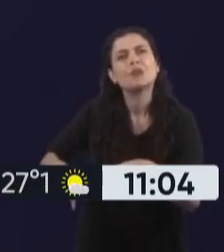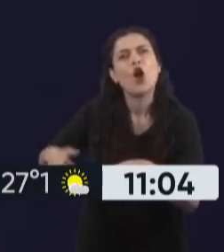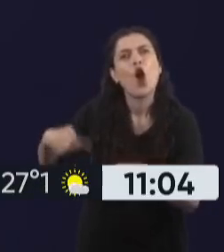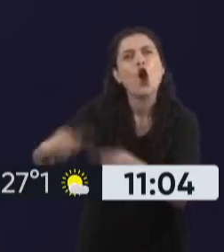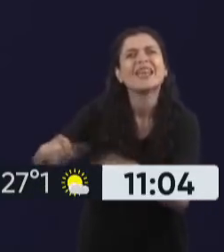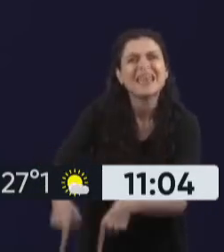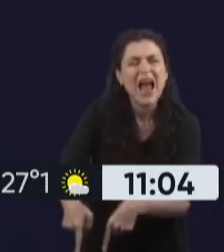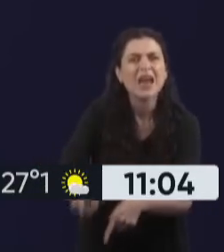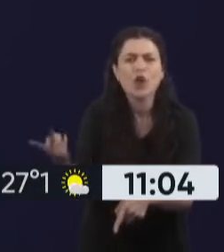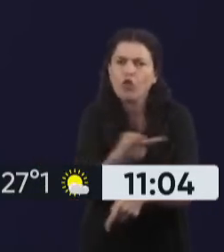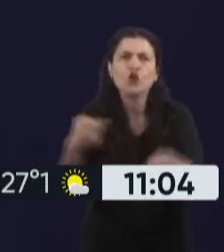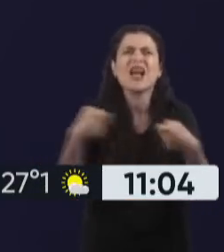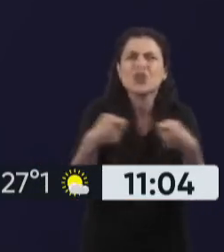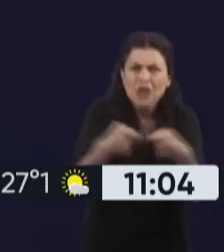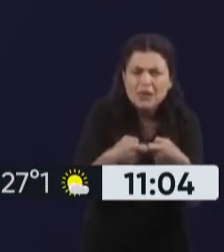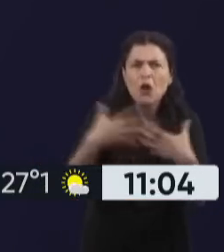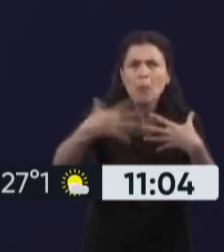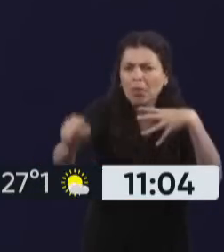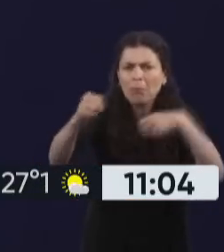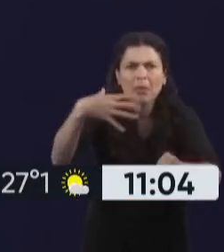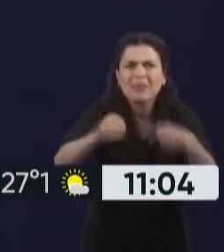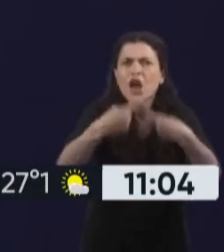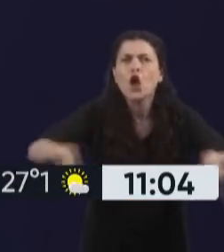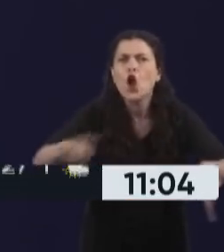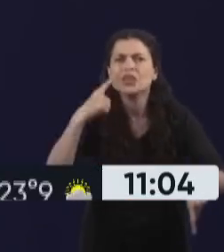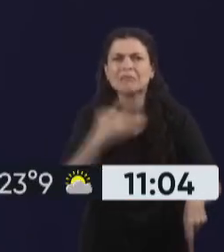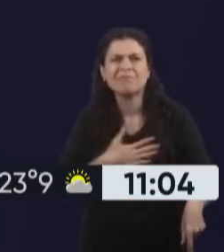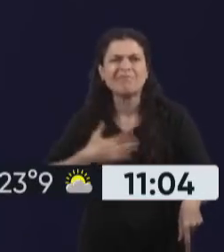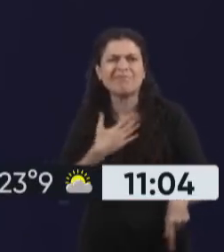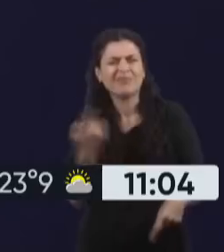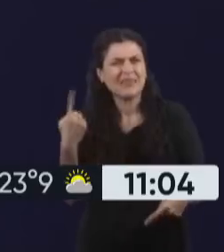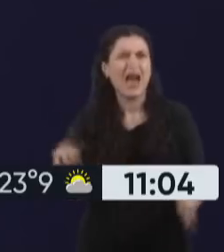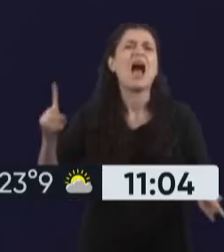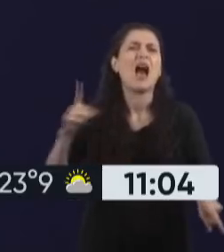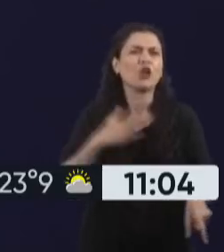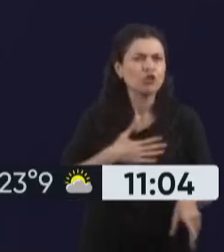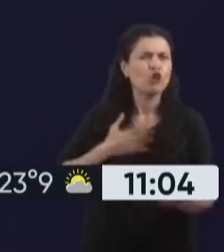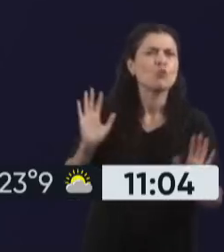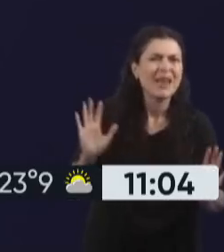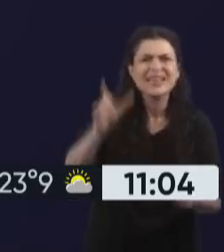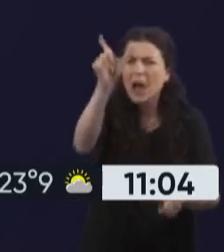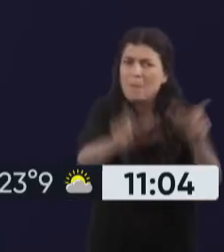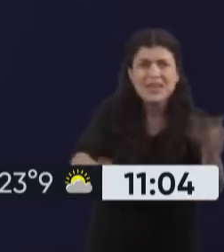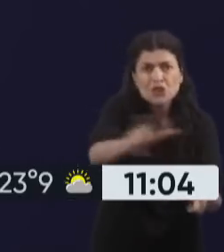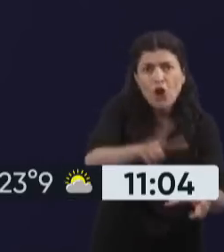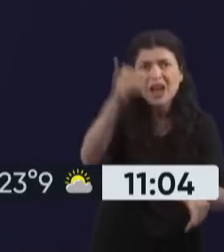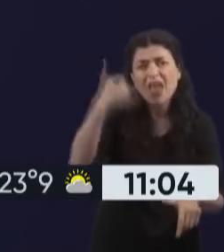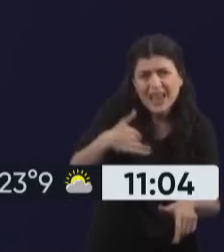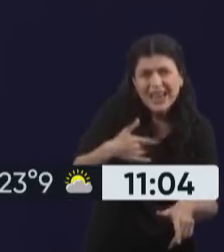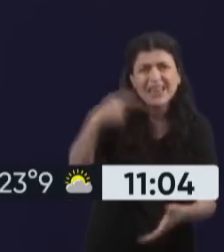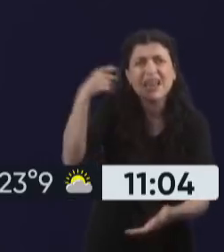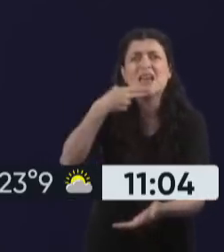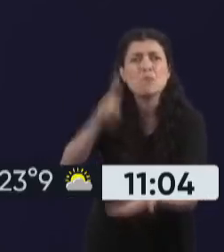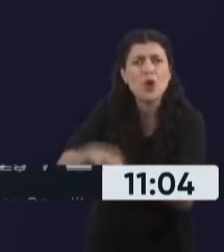tehuelche. Y hacia otra de las investigaciones que todos los argentinos pagamos con nuestros impuestos y con